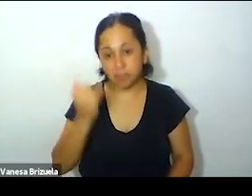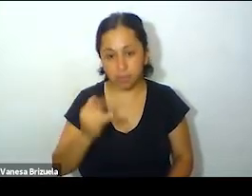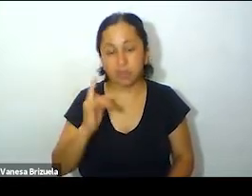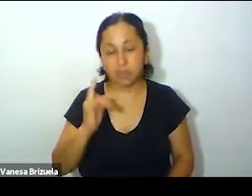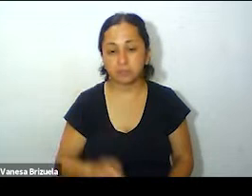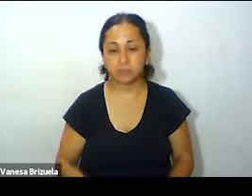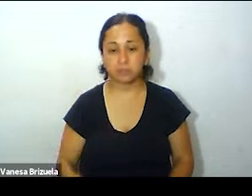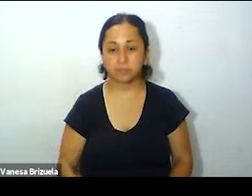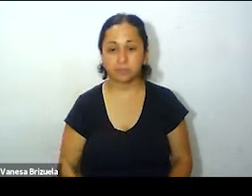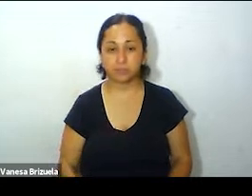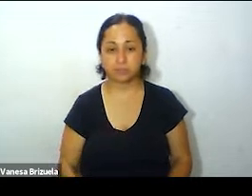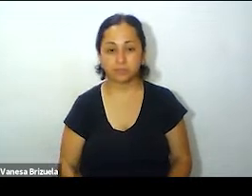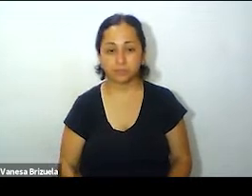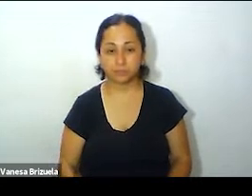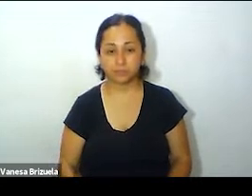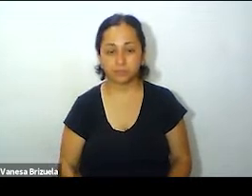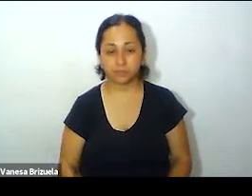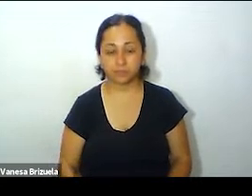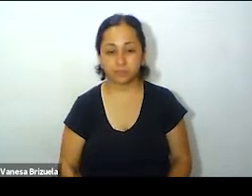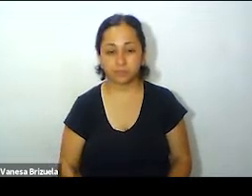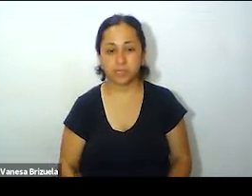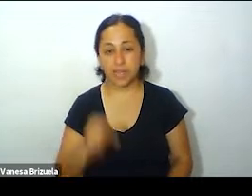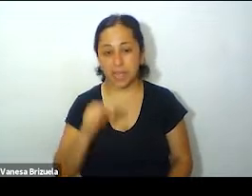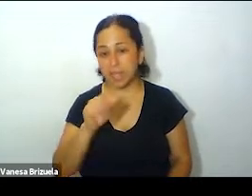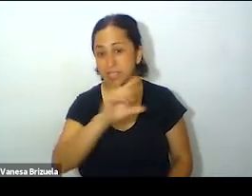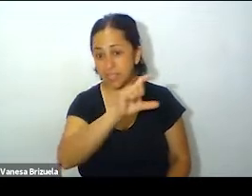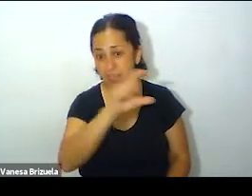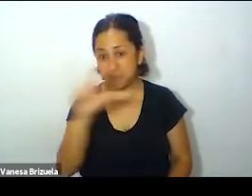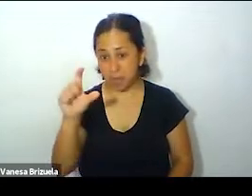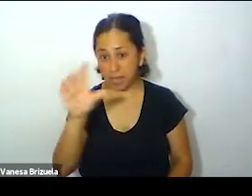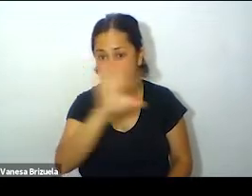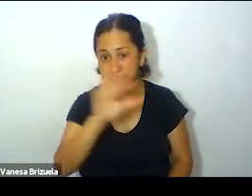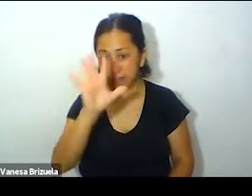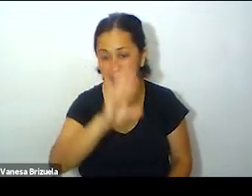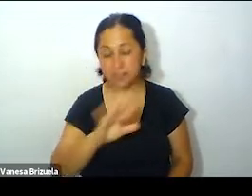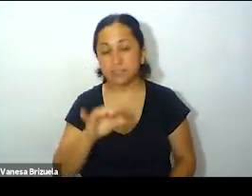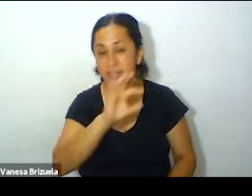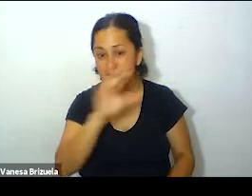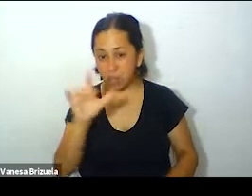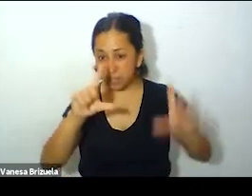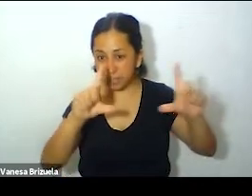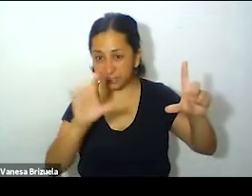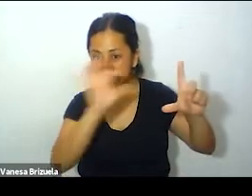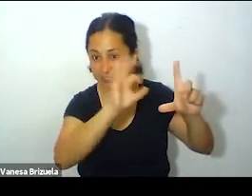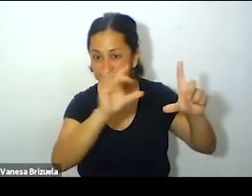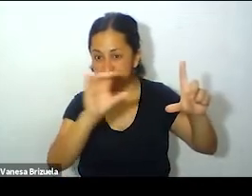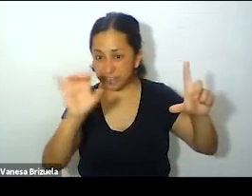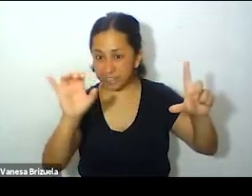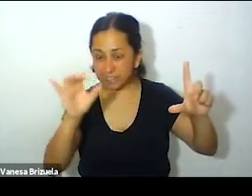¿sí? Así como vemos esta imagen, todas las letras